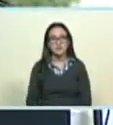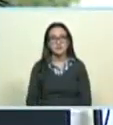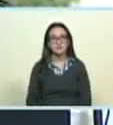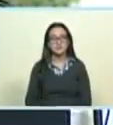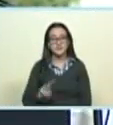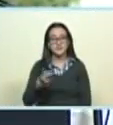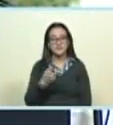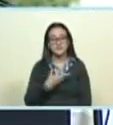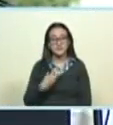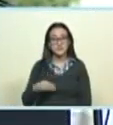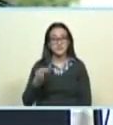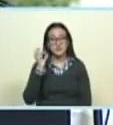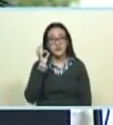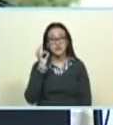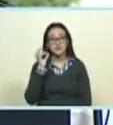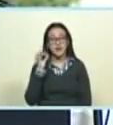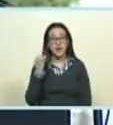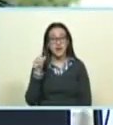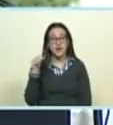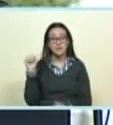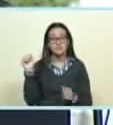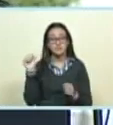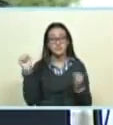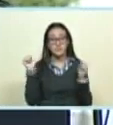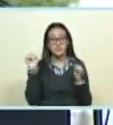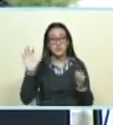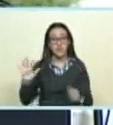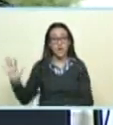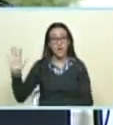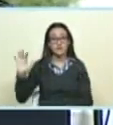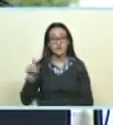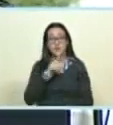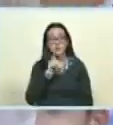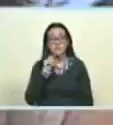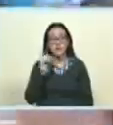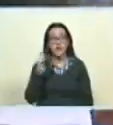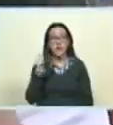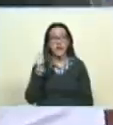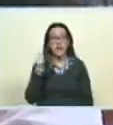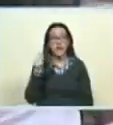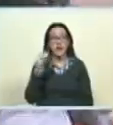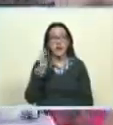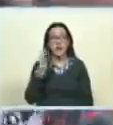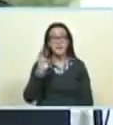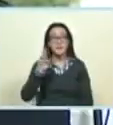La vicepresidenta de la región Los Andes, Abril Ríos.